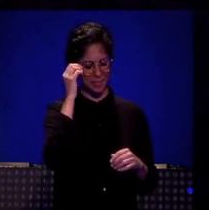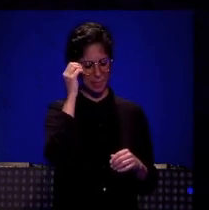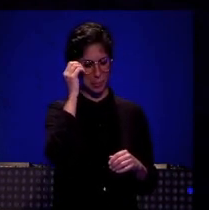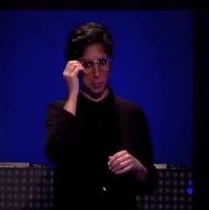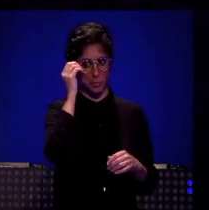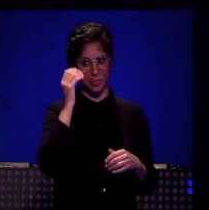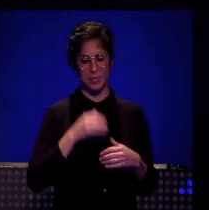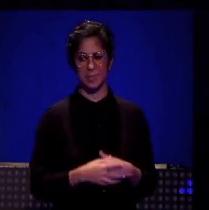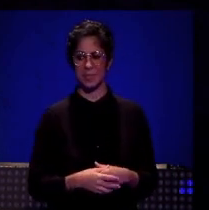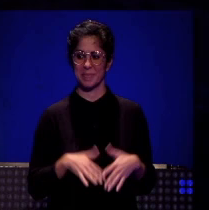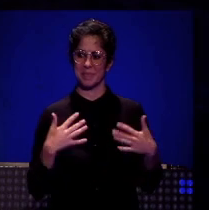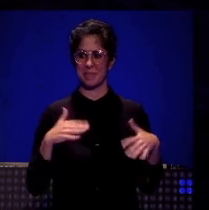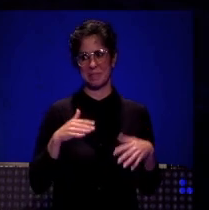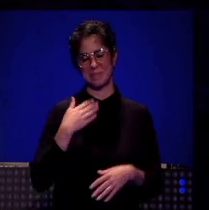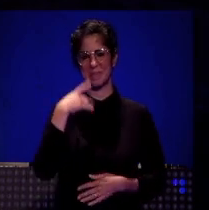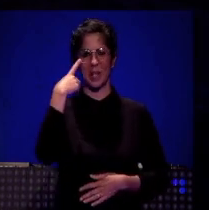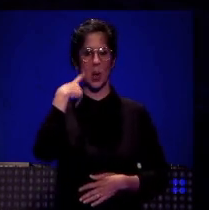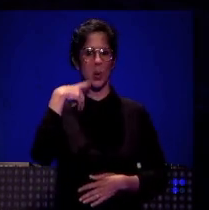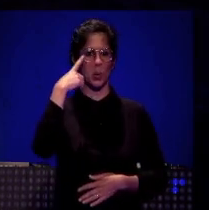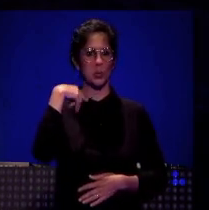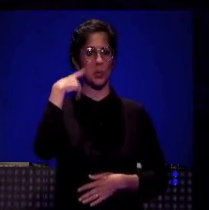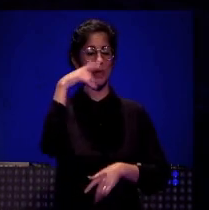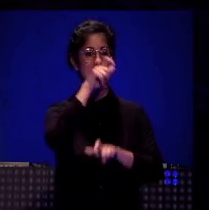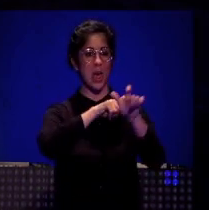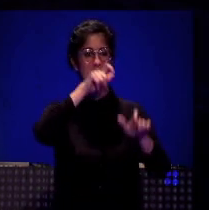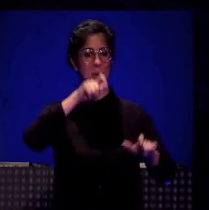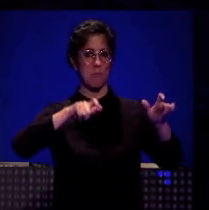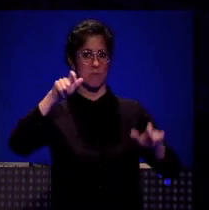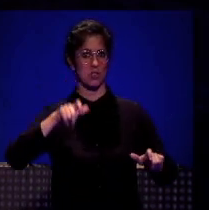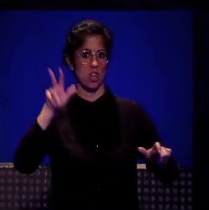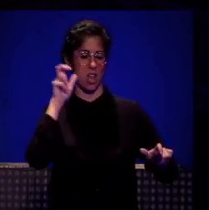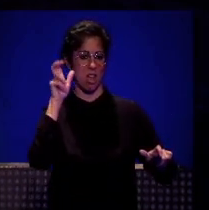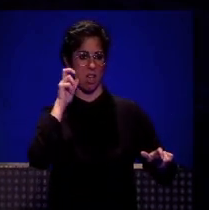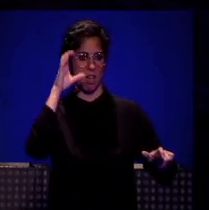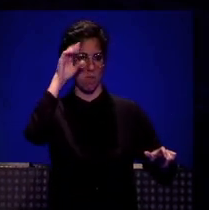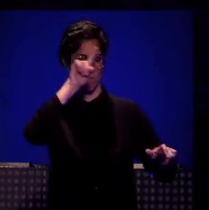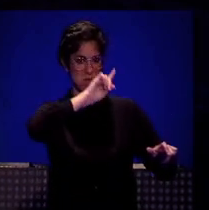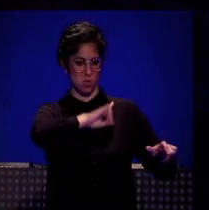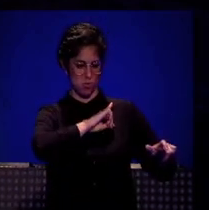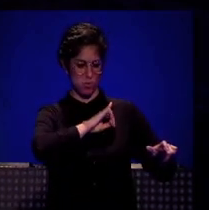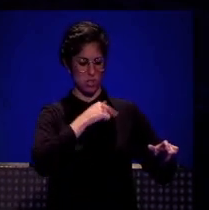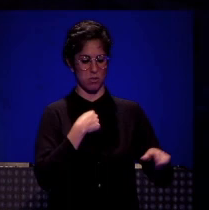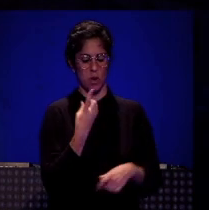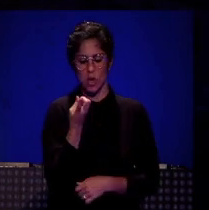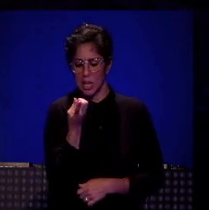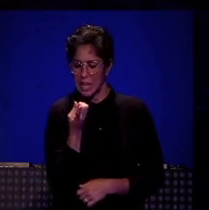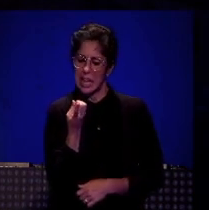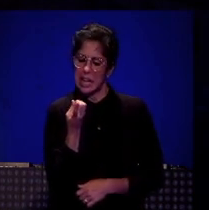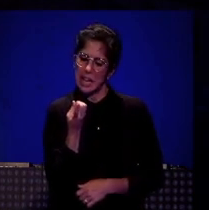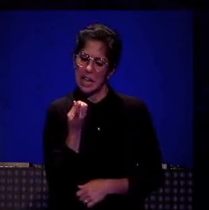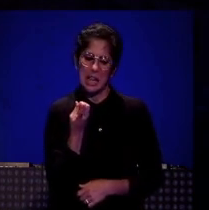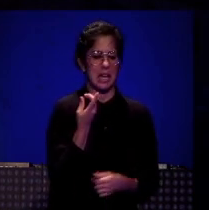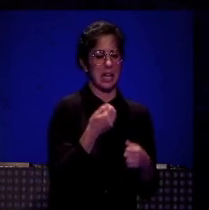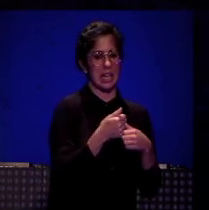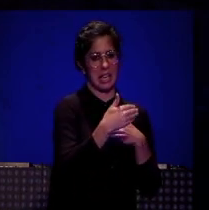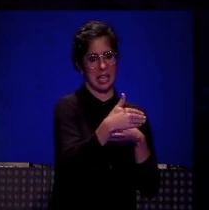vaya acostumbrado a que me escuche mucha gente hablar solo en estudio en el coche la última